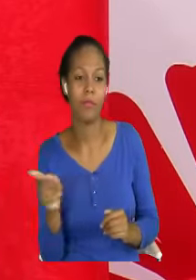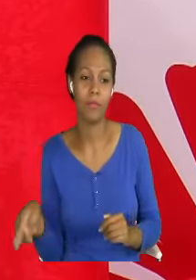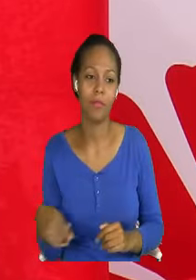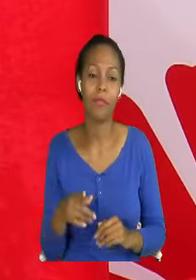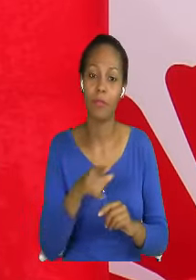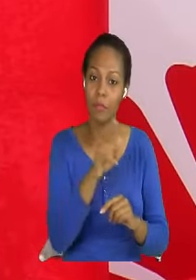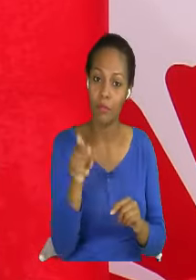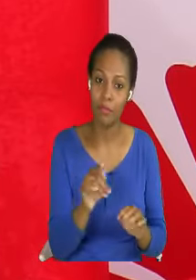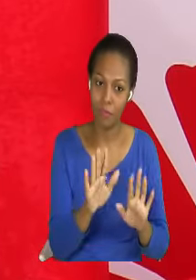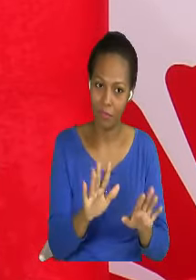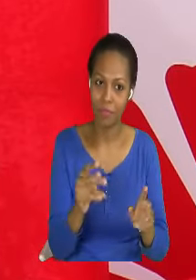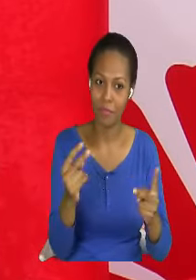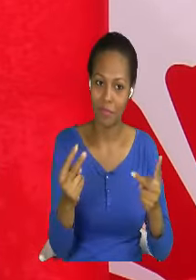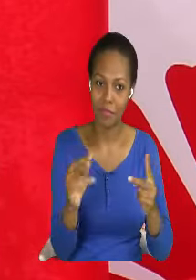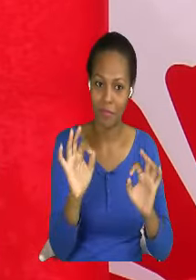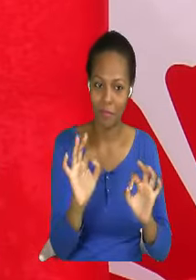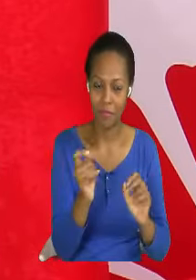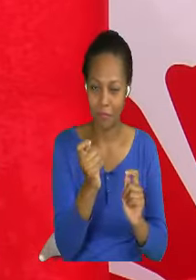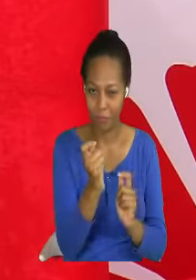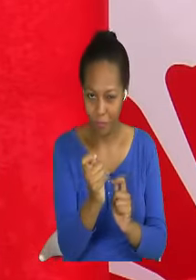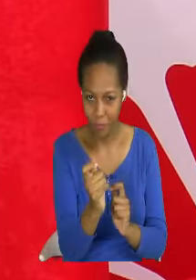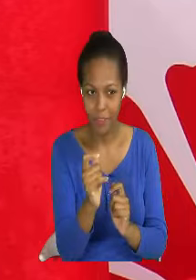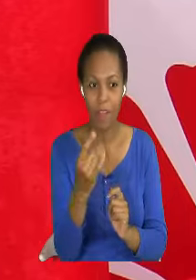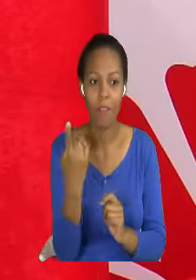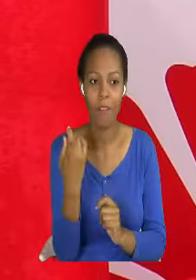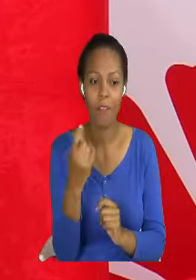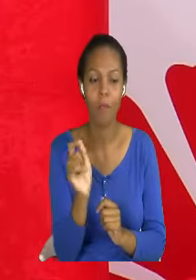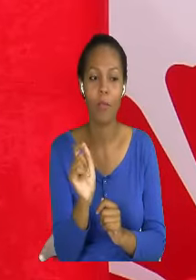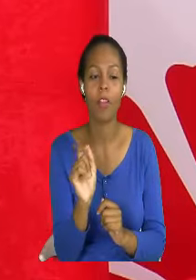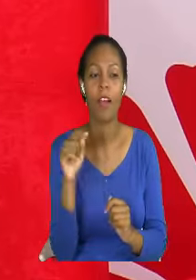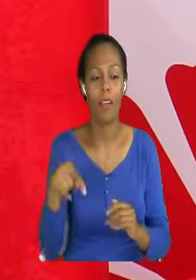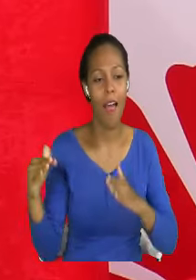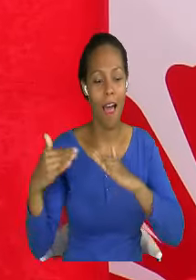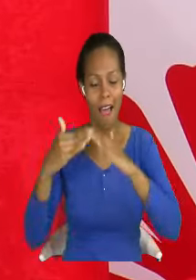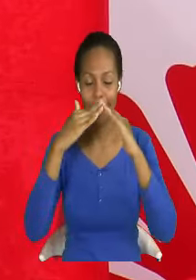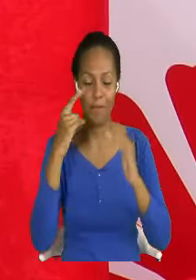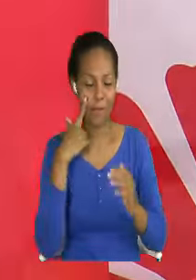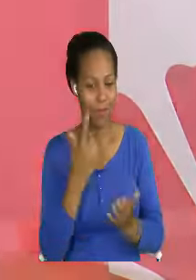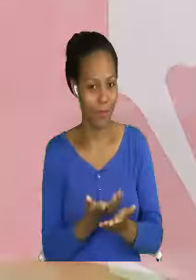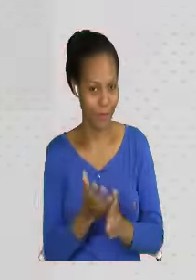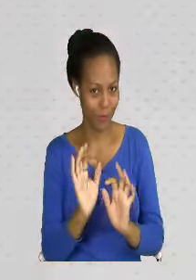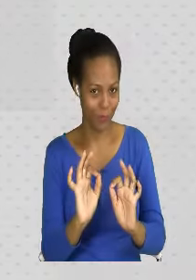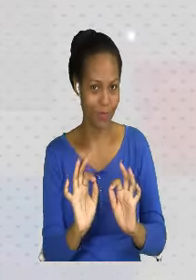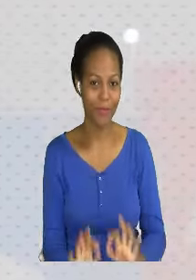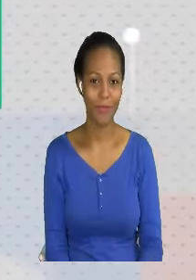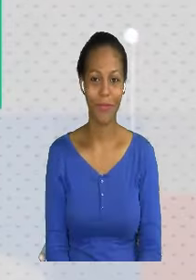no se muevan, quédense ahí un momentico, que nos quedamos aquí en casa con el mejor contenido.